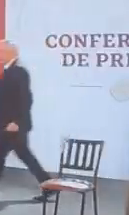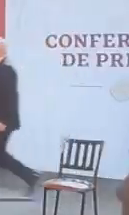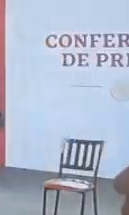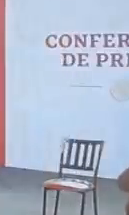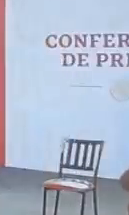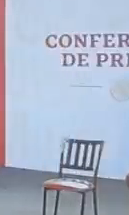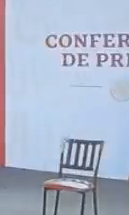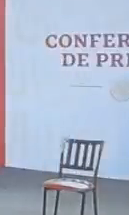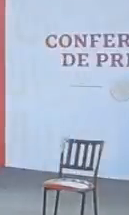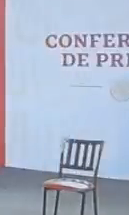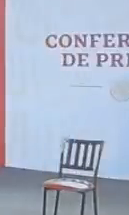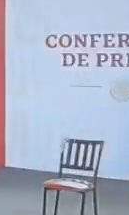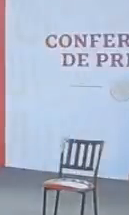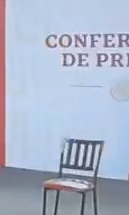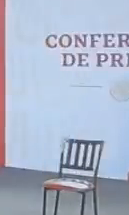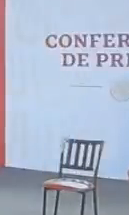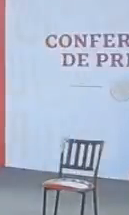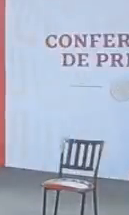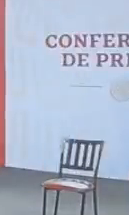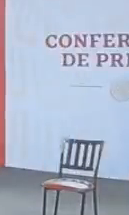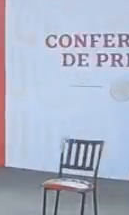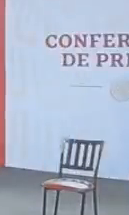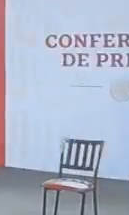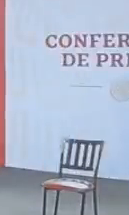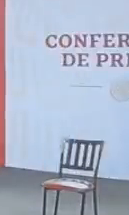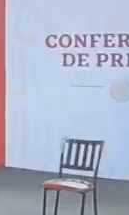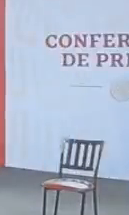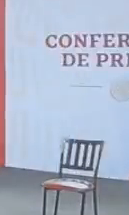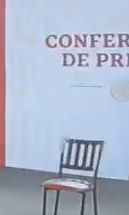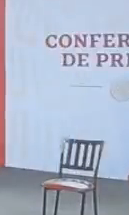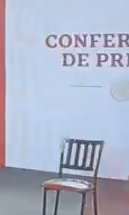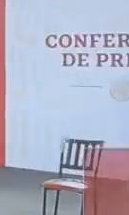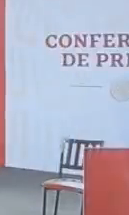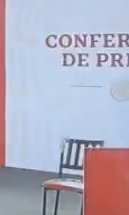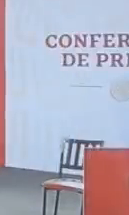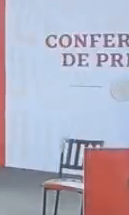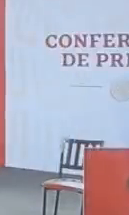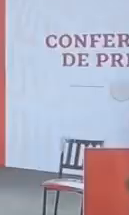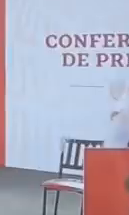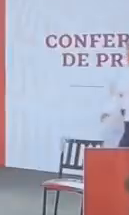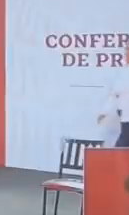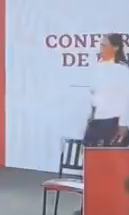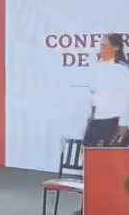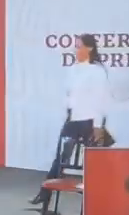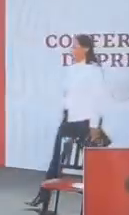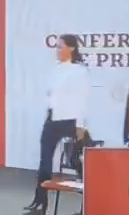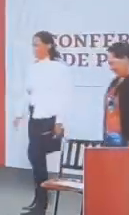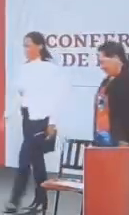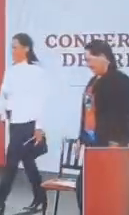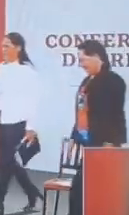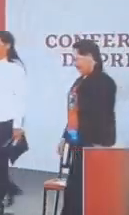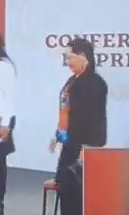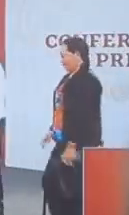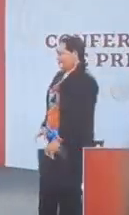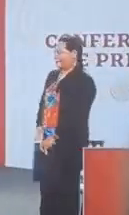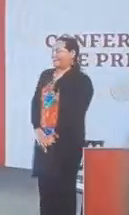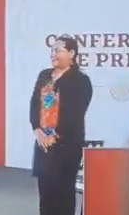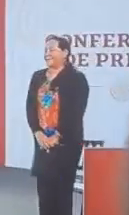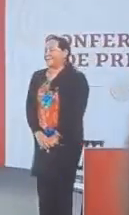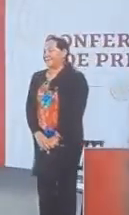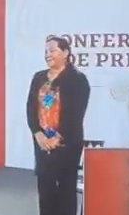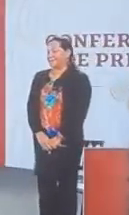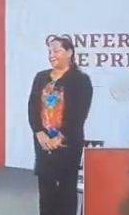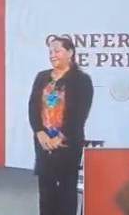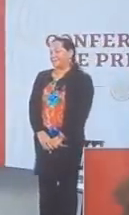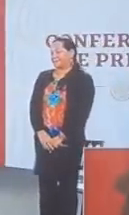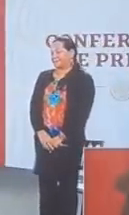¿Cómo tarde llegamos? Es que se trataron muchos temas en la reunión